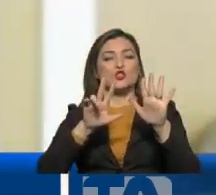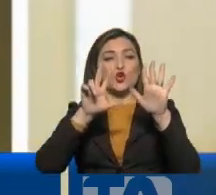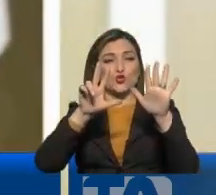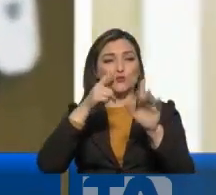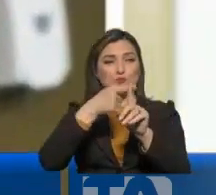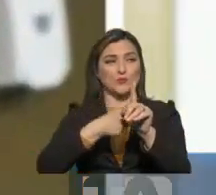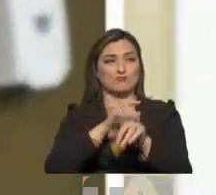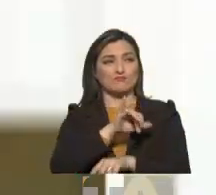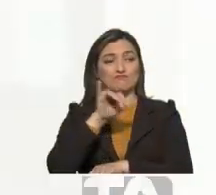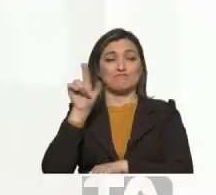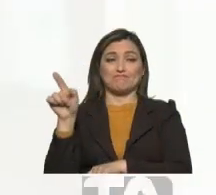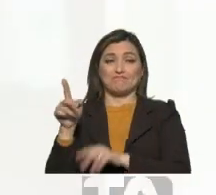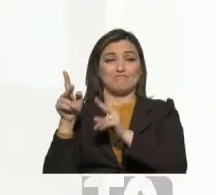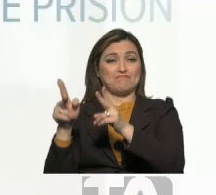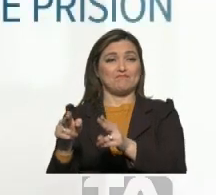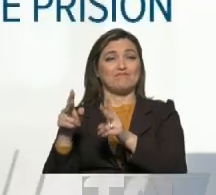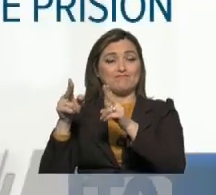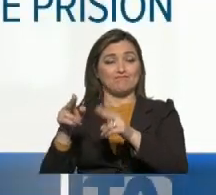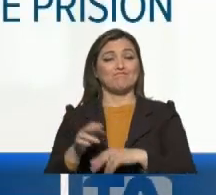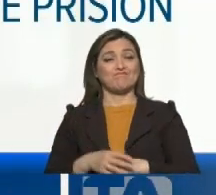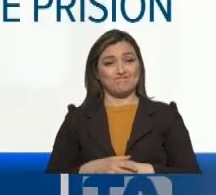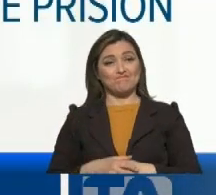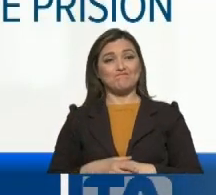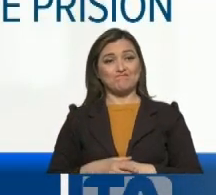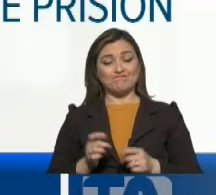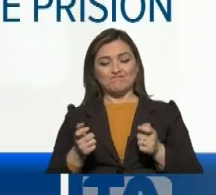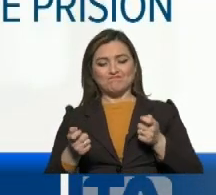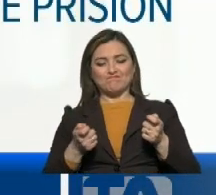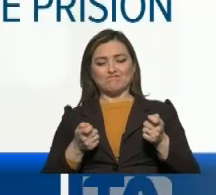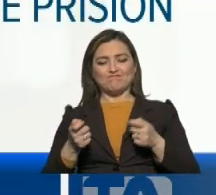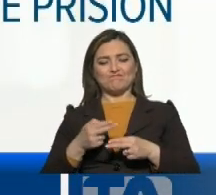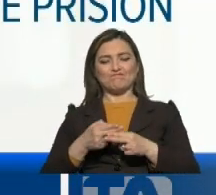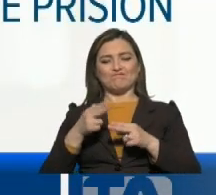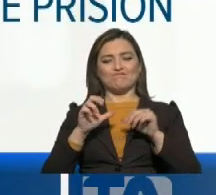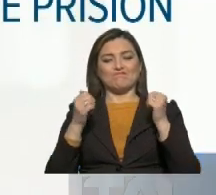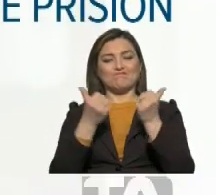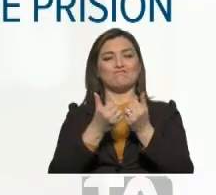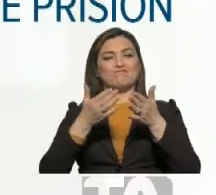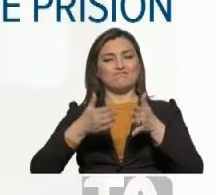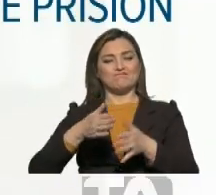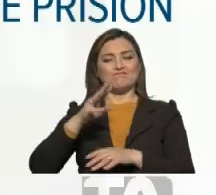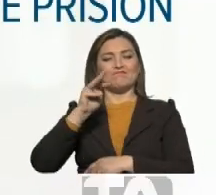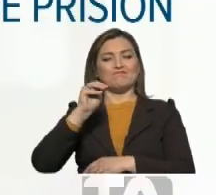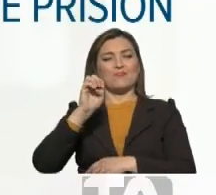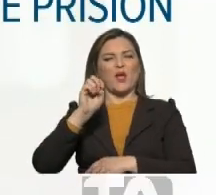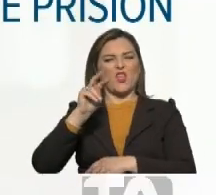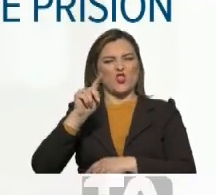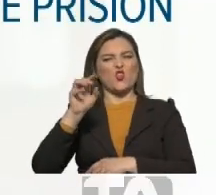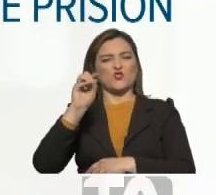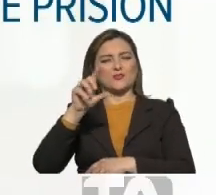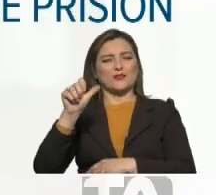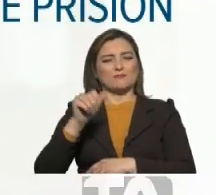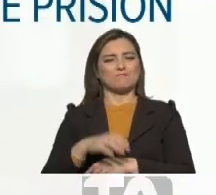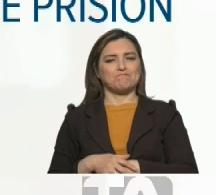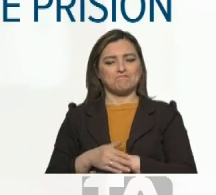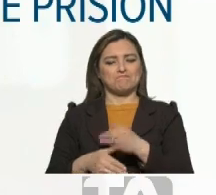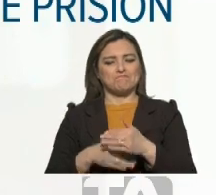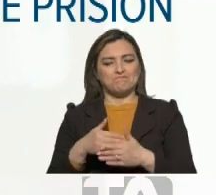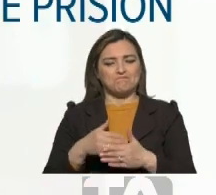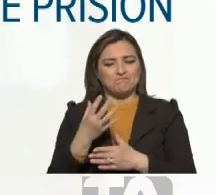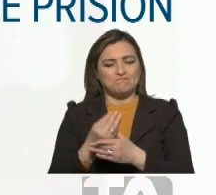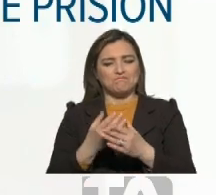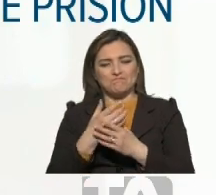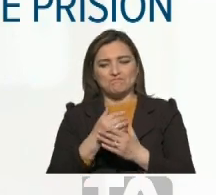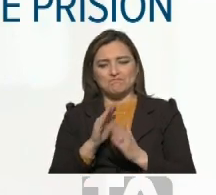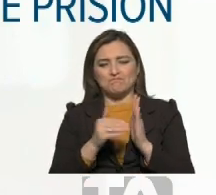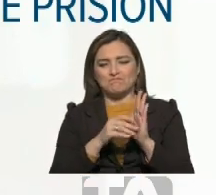misma pena para franklin calderón identificado como operador del ex legislador del oficialismo señalado también por presuntas irregularidades en